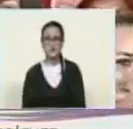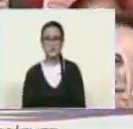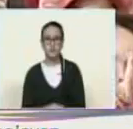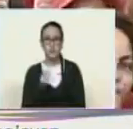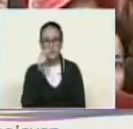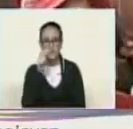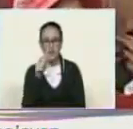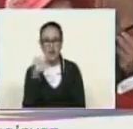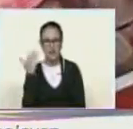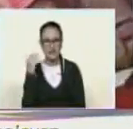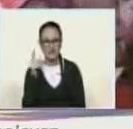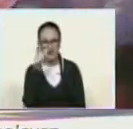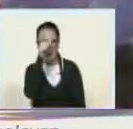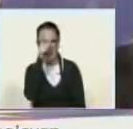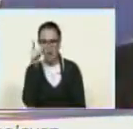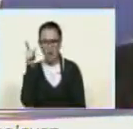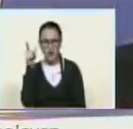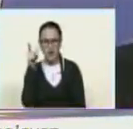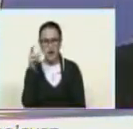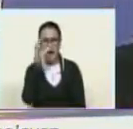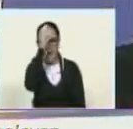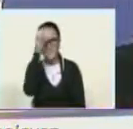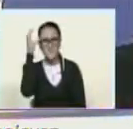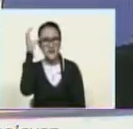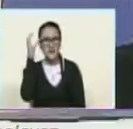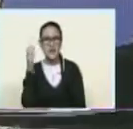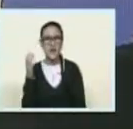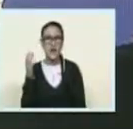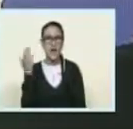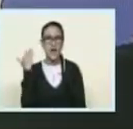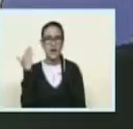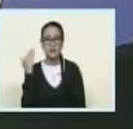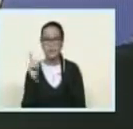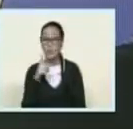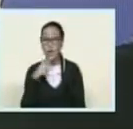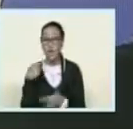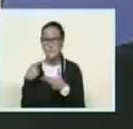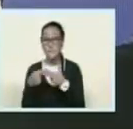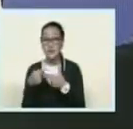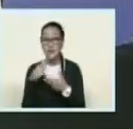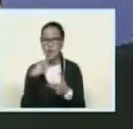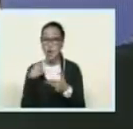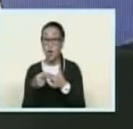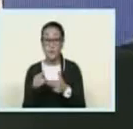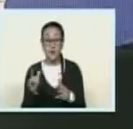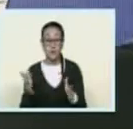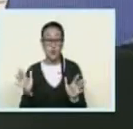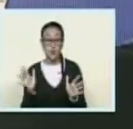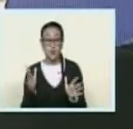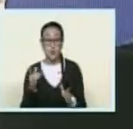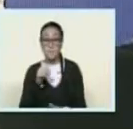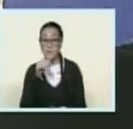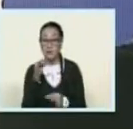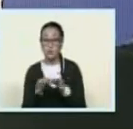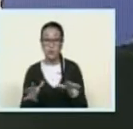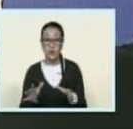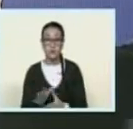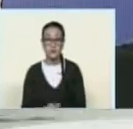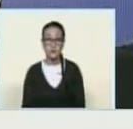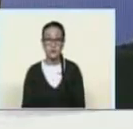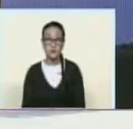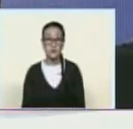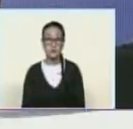pentaderrotado que estaba aquí. Ya no se puede nombrar ni los dos apellidos porque es pavoso.